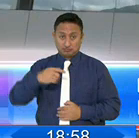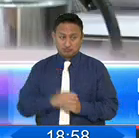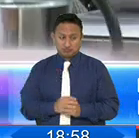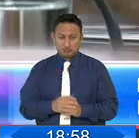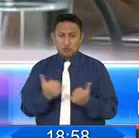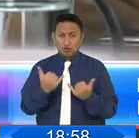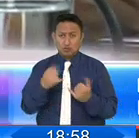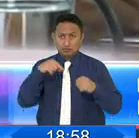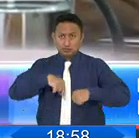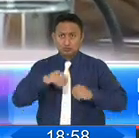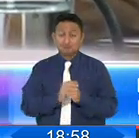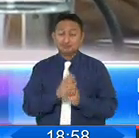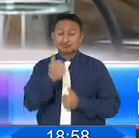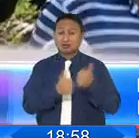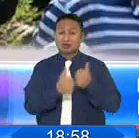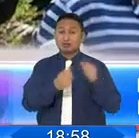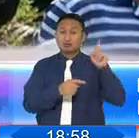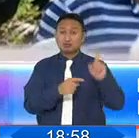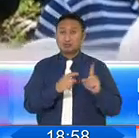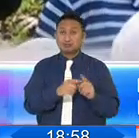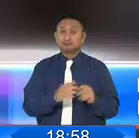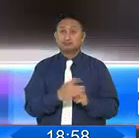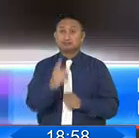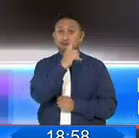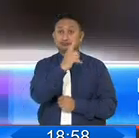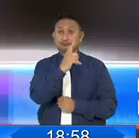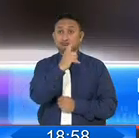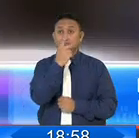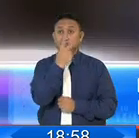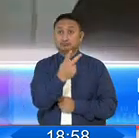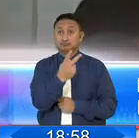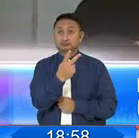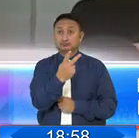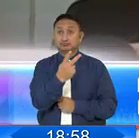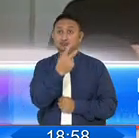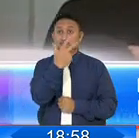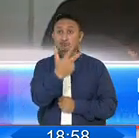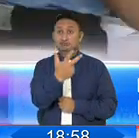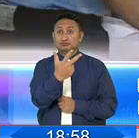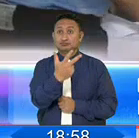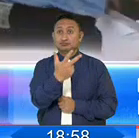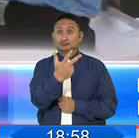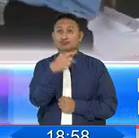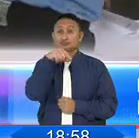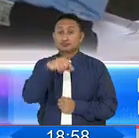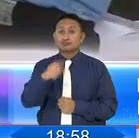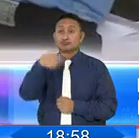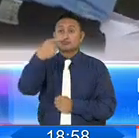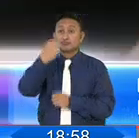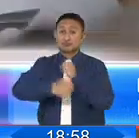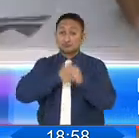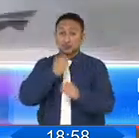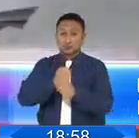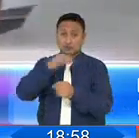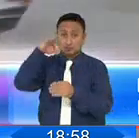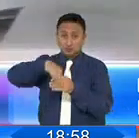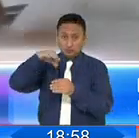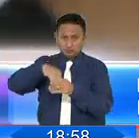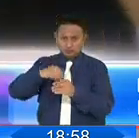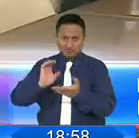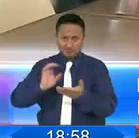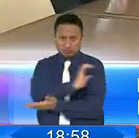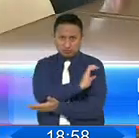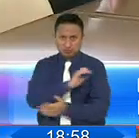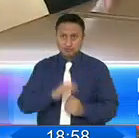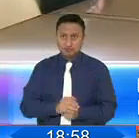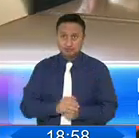rechazado hasta el momento las candidaturas de Abdalá Bucarán, Daniel Salcedo, Pablo Romero para los comicios del 2021. Los